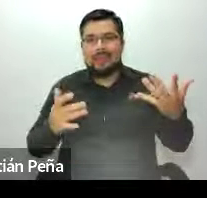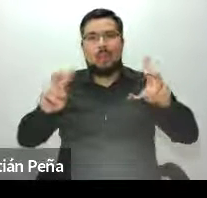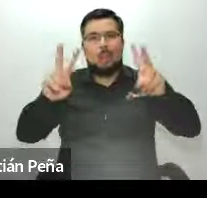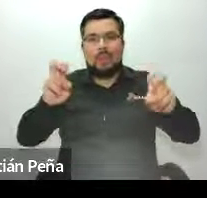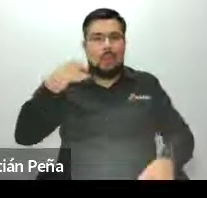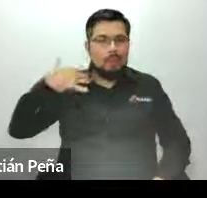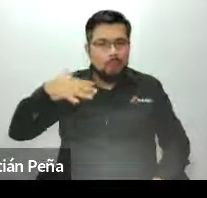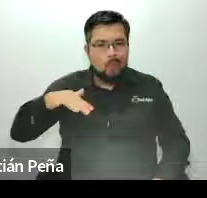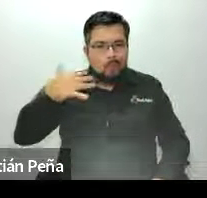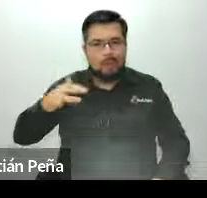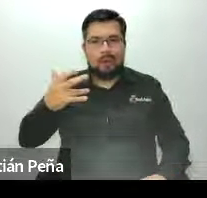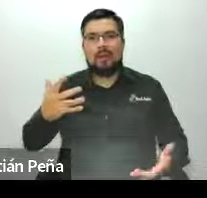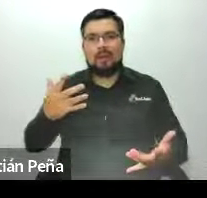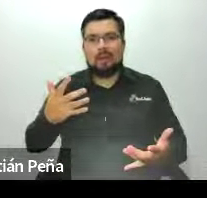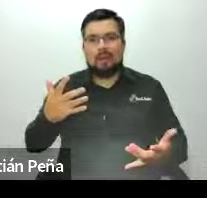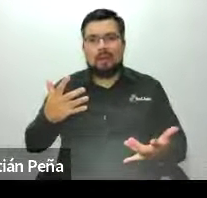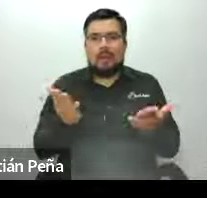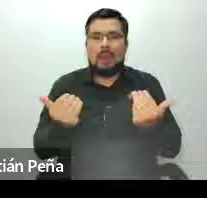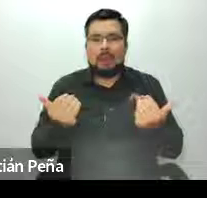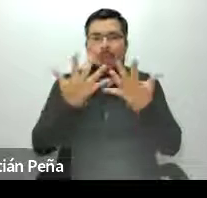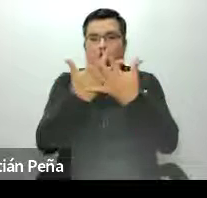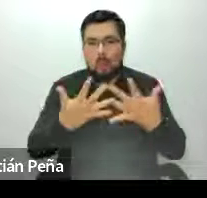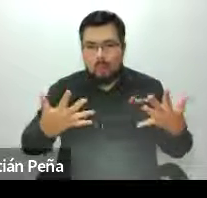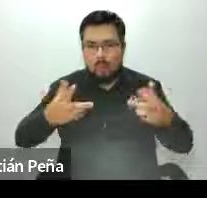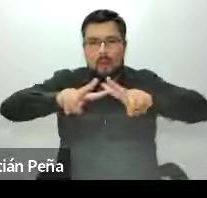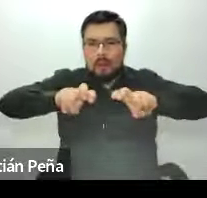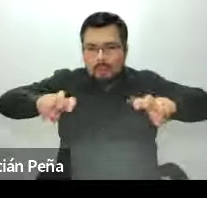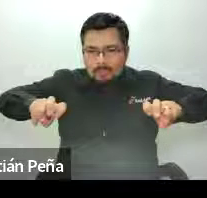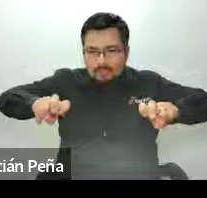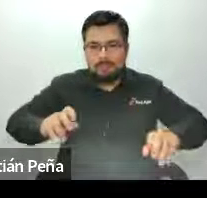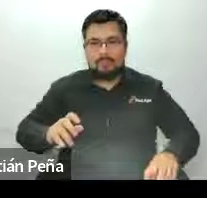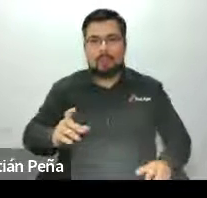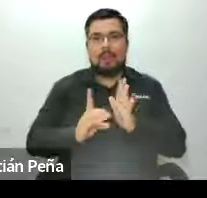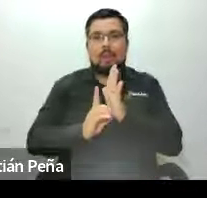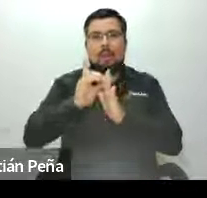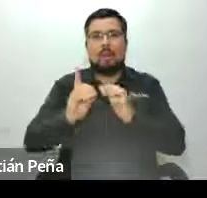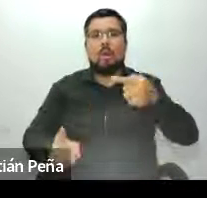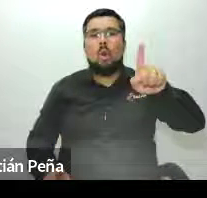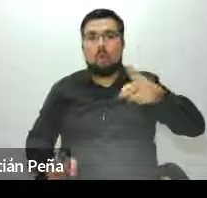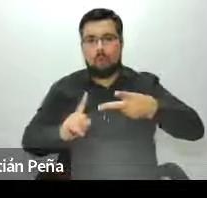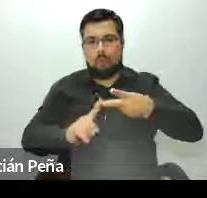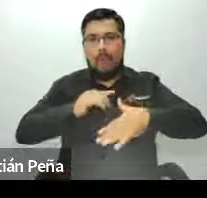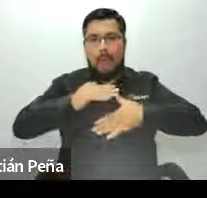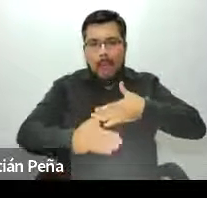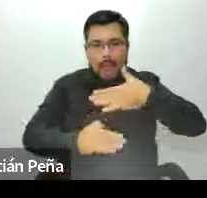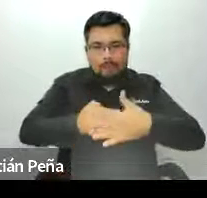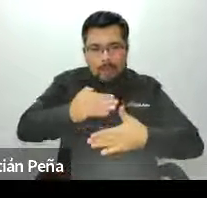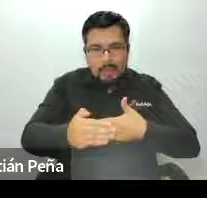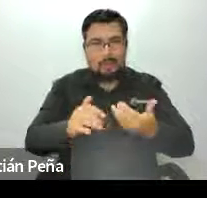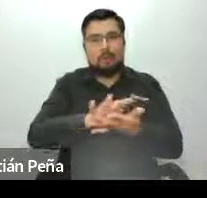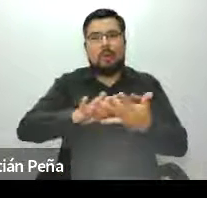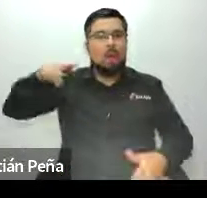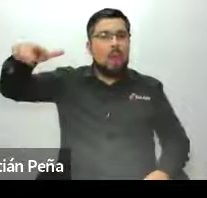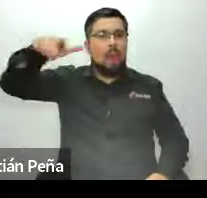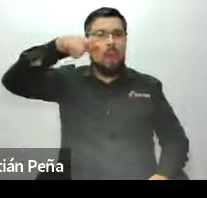desarrollando. Versus otro tipo de ejemplo, ¿no es cierto? Que como les comentaba al principio, por ejemplo, el lenguaje y comunicación que se da mucho,